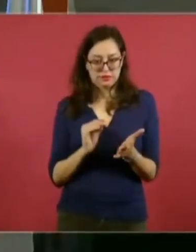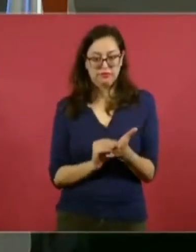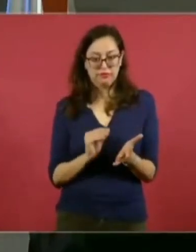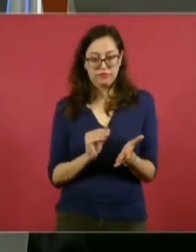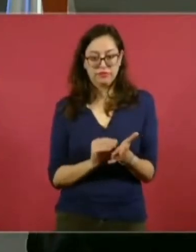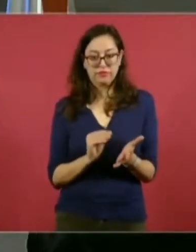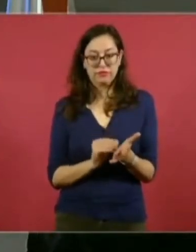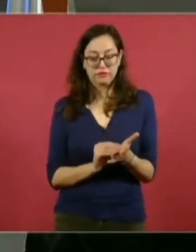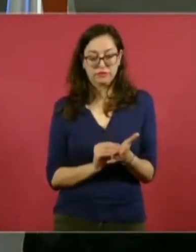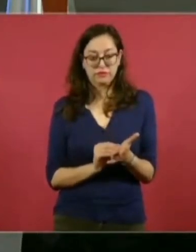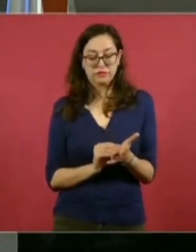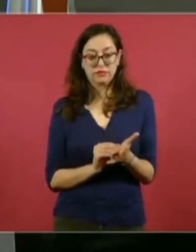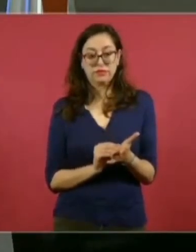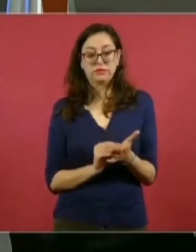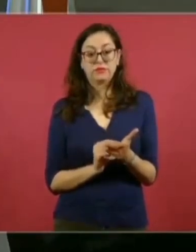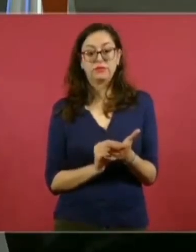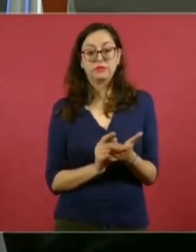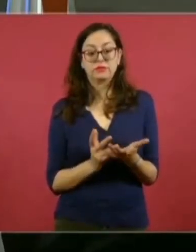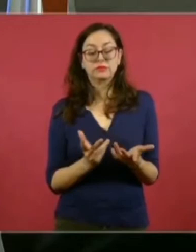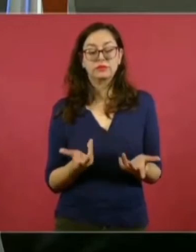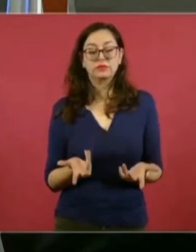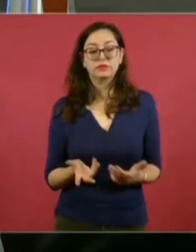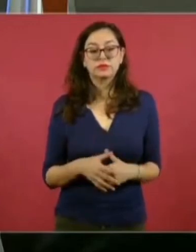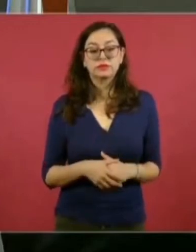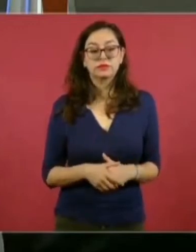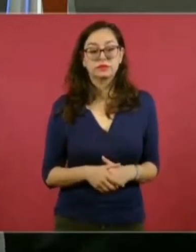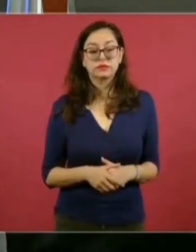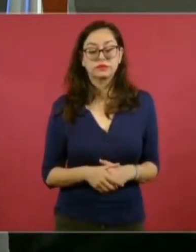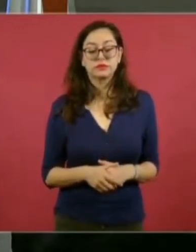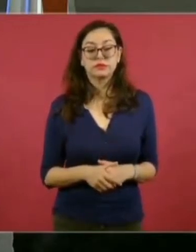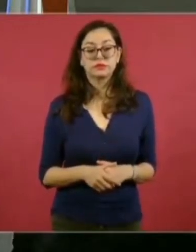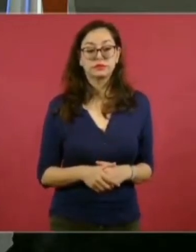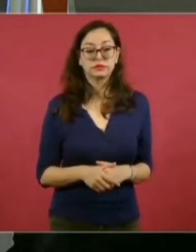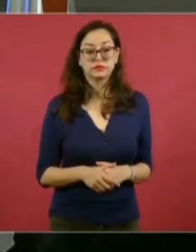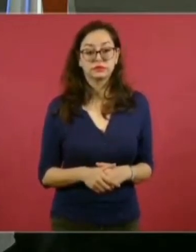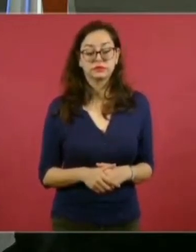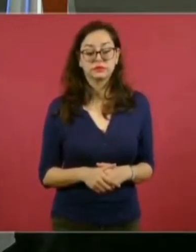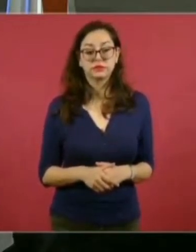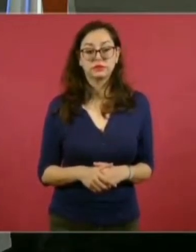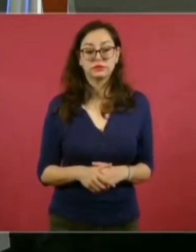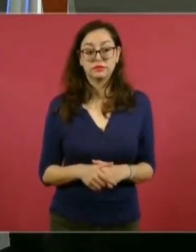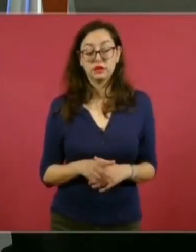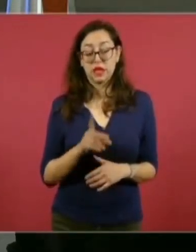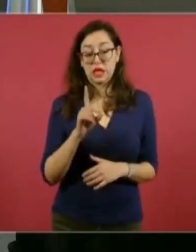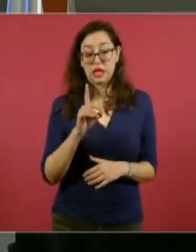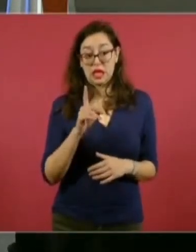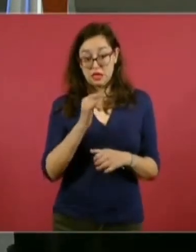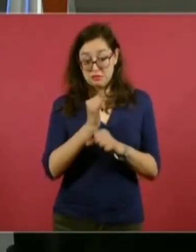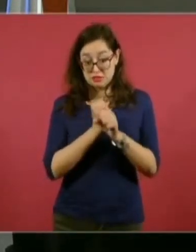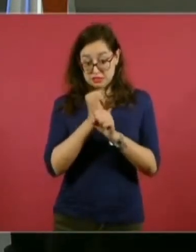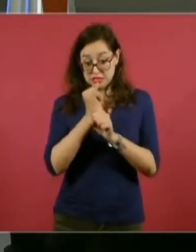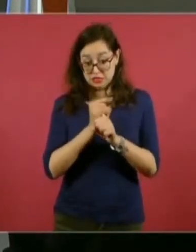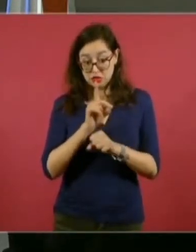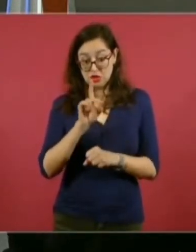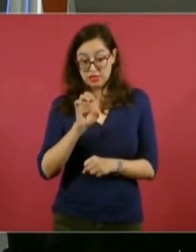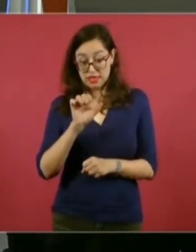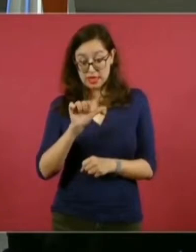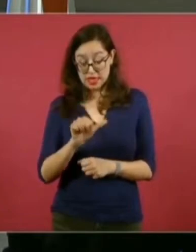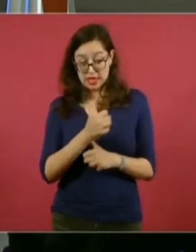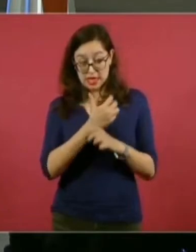En la evaluación nacional de la amenaza de las drogas elaborada por la DEA, se